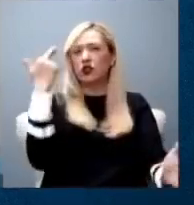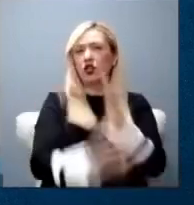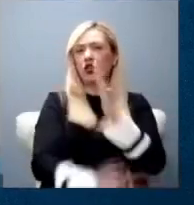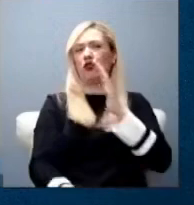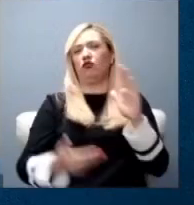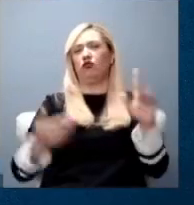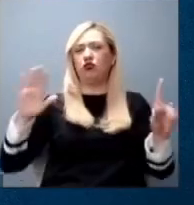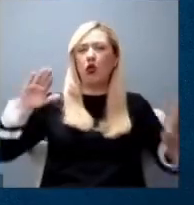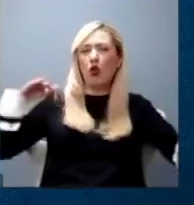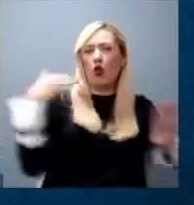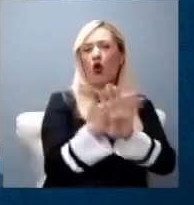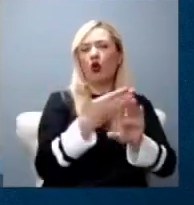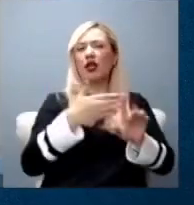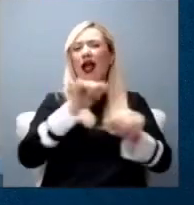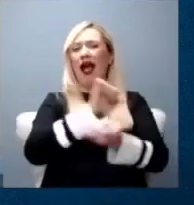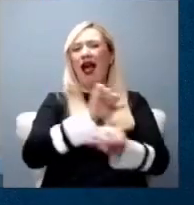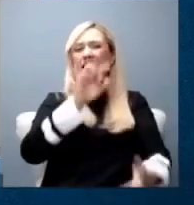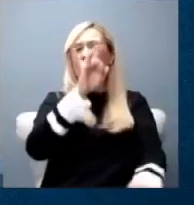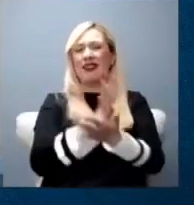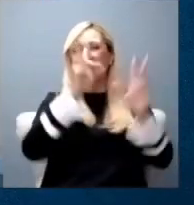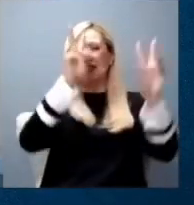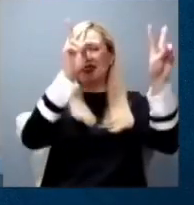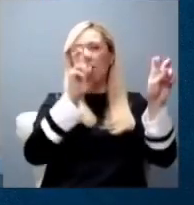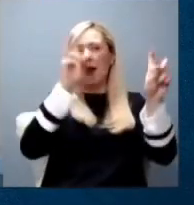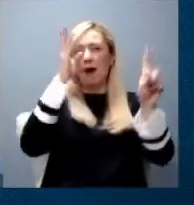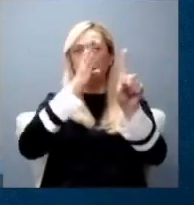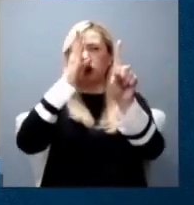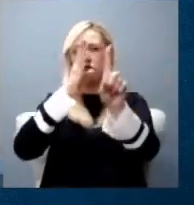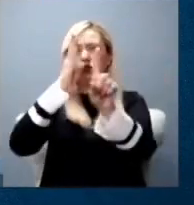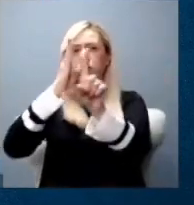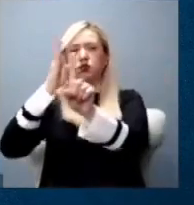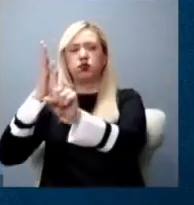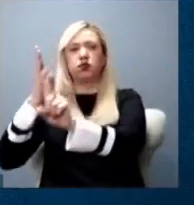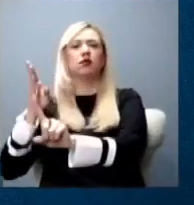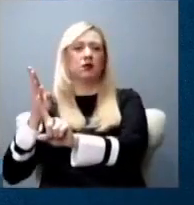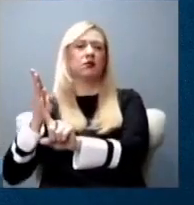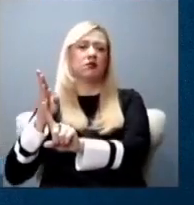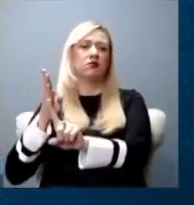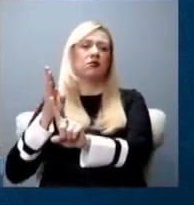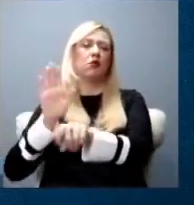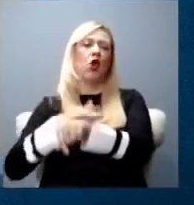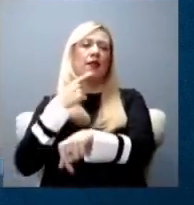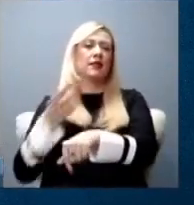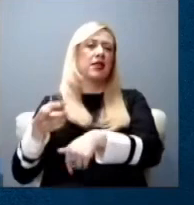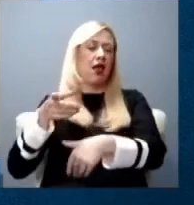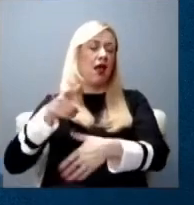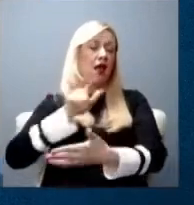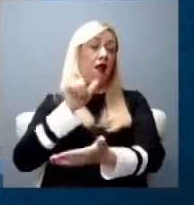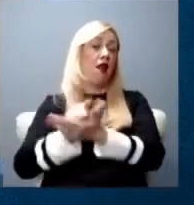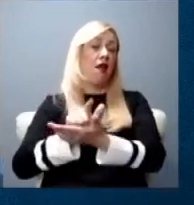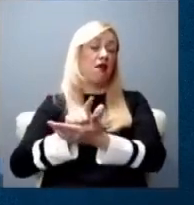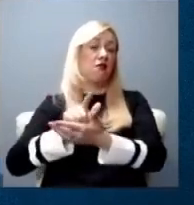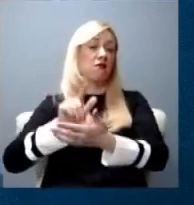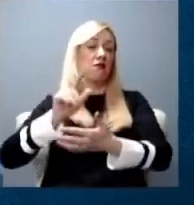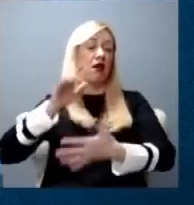esas violaciones específicas a través del procedimiento que establece la propia Convención Americana a partir del artículo 41 y